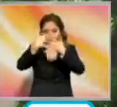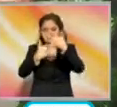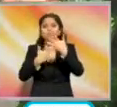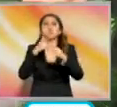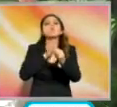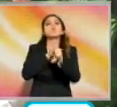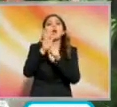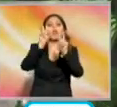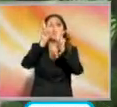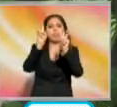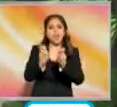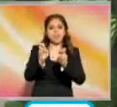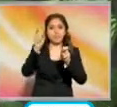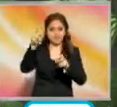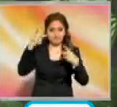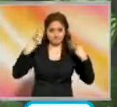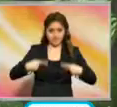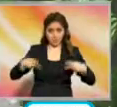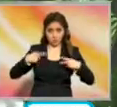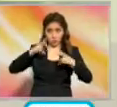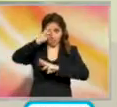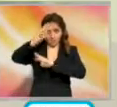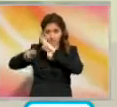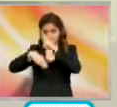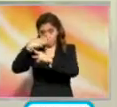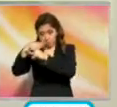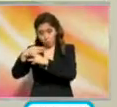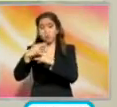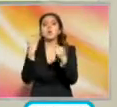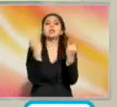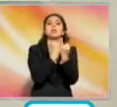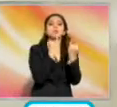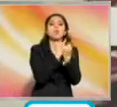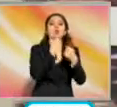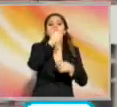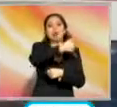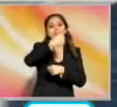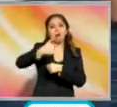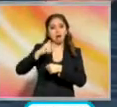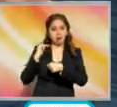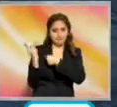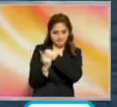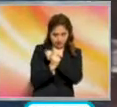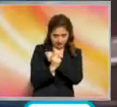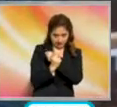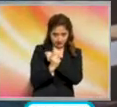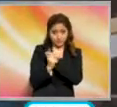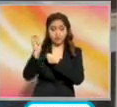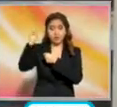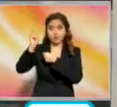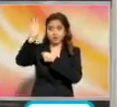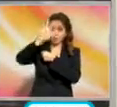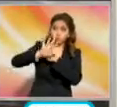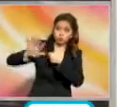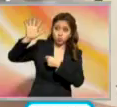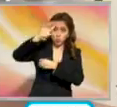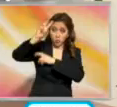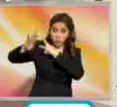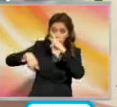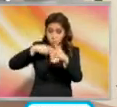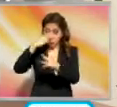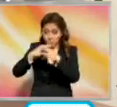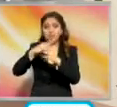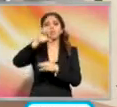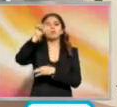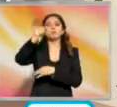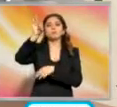gente en el planeta y en cada país, ¿no? Que puede ser de lo general a lo Exactamente, Sí. entonces bueno... particular. A lo entonces, regional. A lo regional, regional, Vamos a